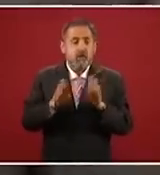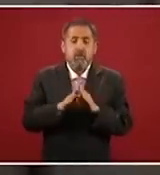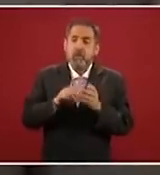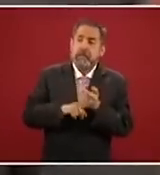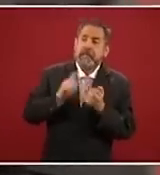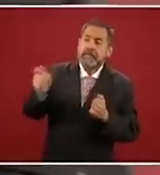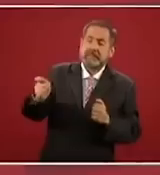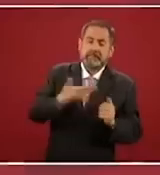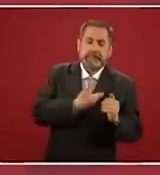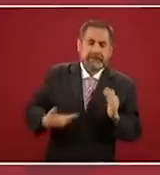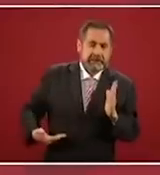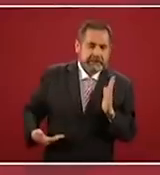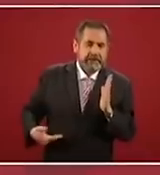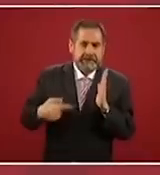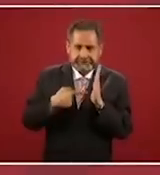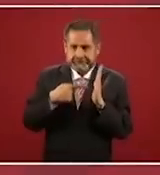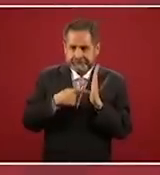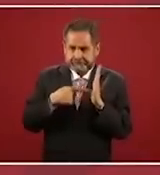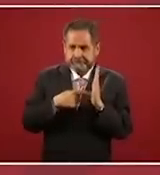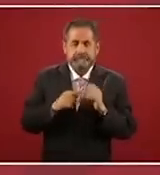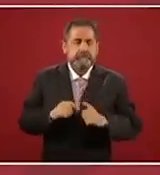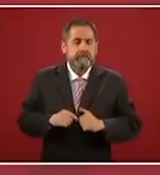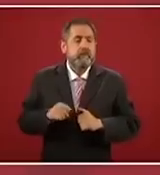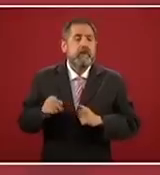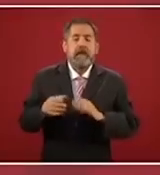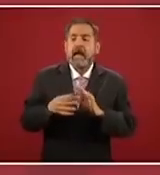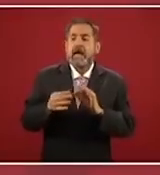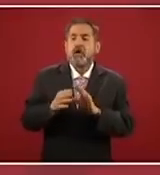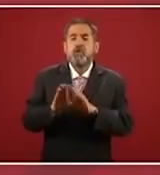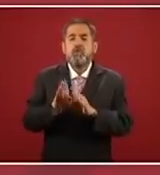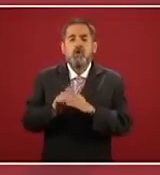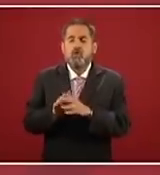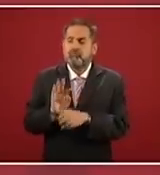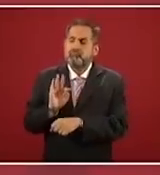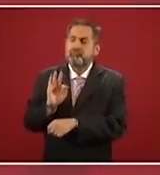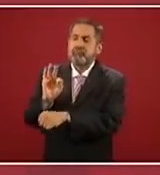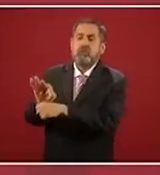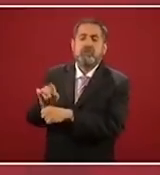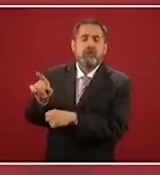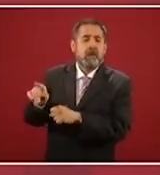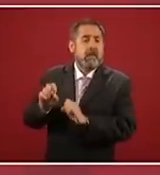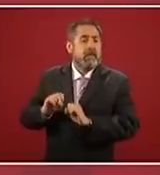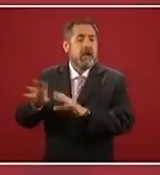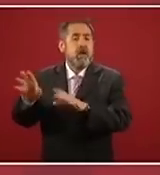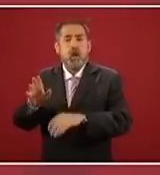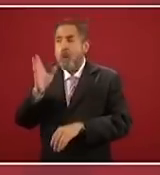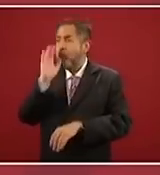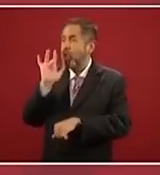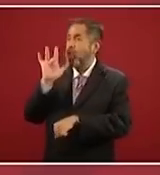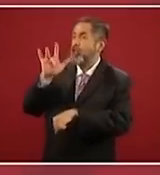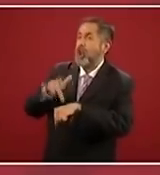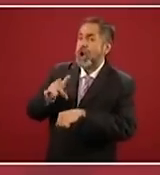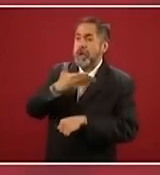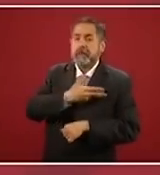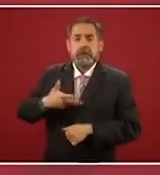presidencialista. Se protege, se le da impunidad al presidente.